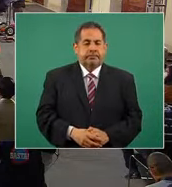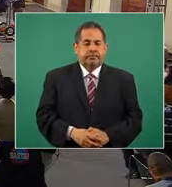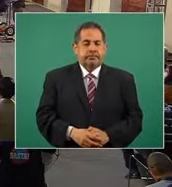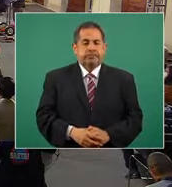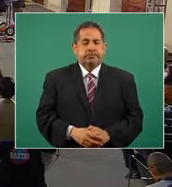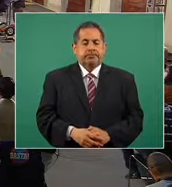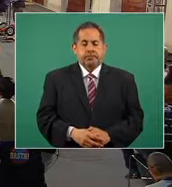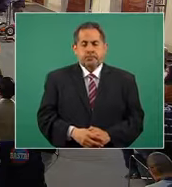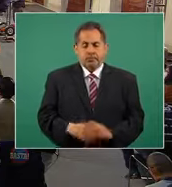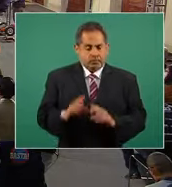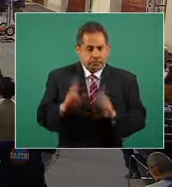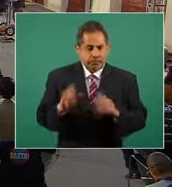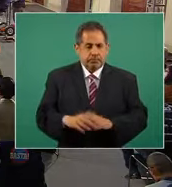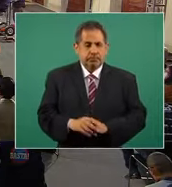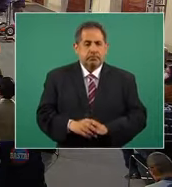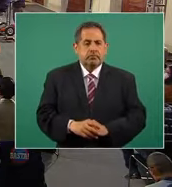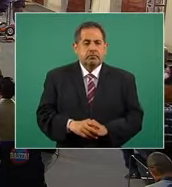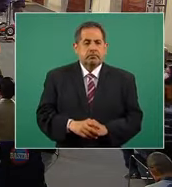Gracias. Bueno,